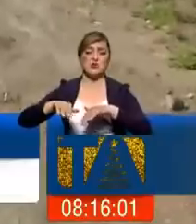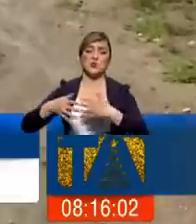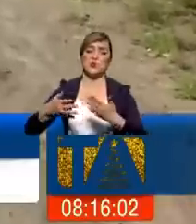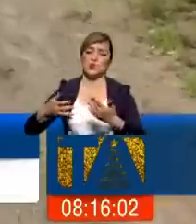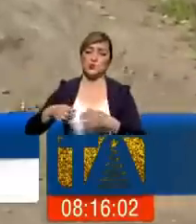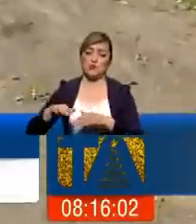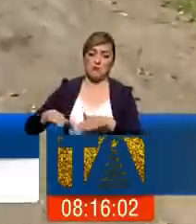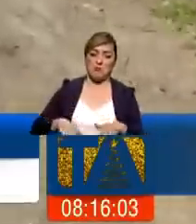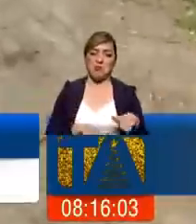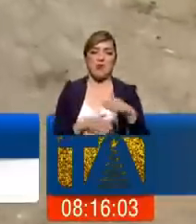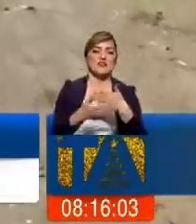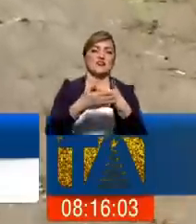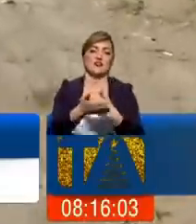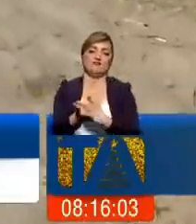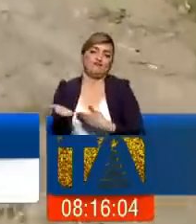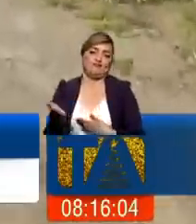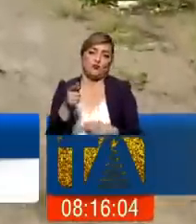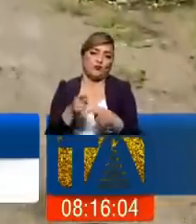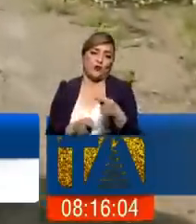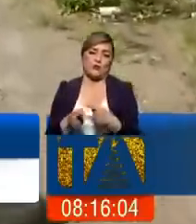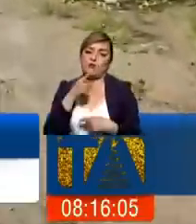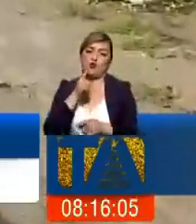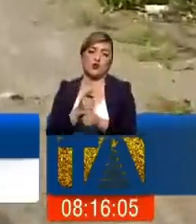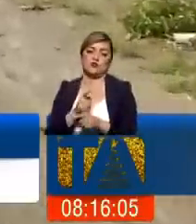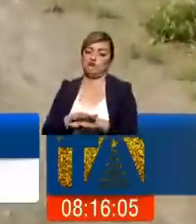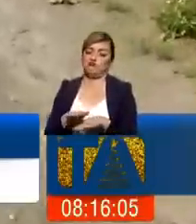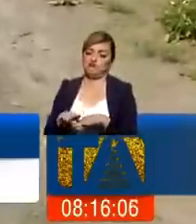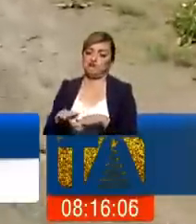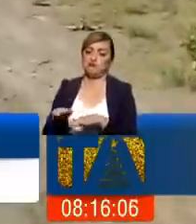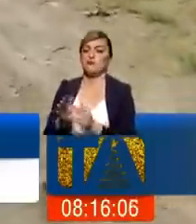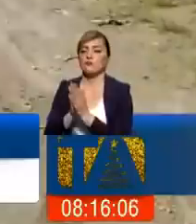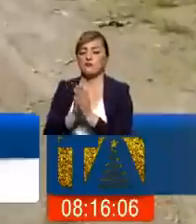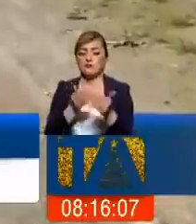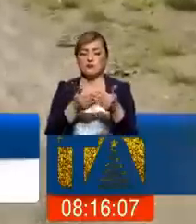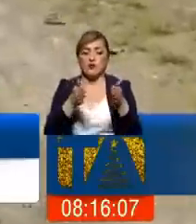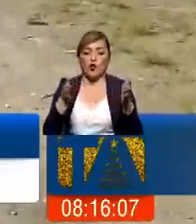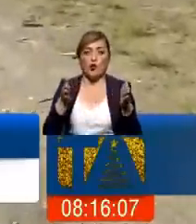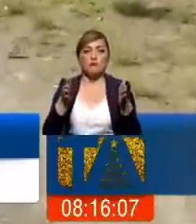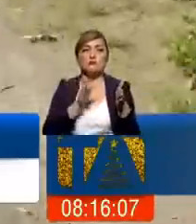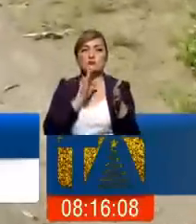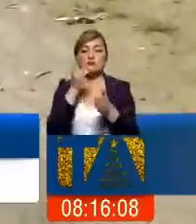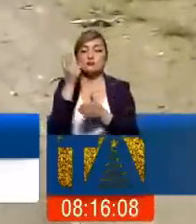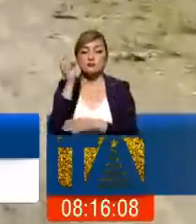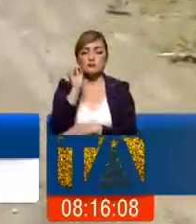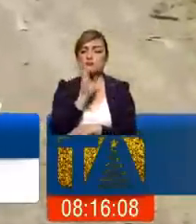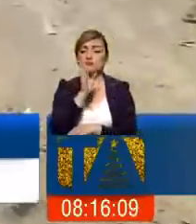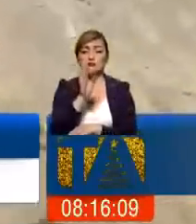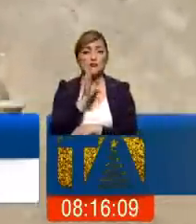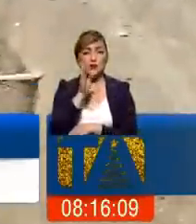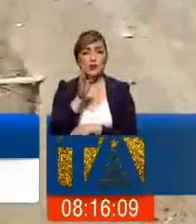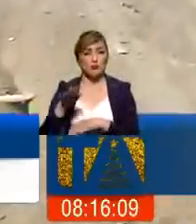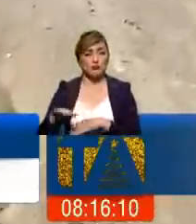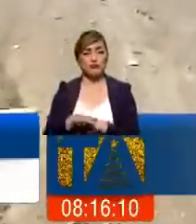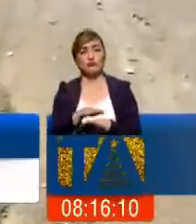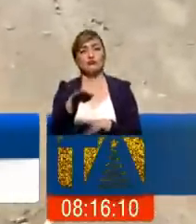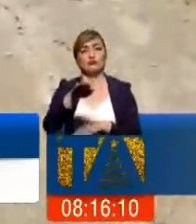de ahí. Entonces, nosotros estamos pidiendo que se abra esta vía, que ha sido una vía, como la ven, así, de tierra, pero por